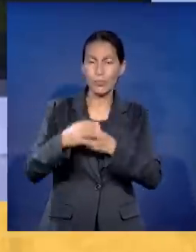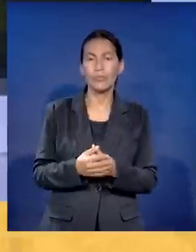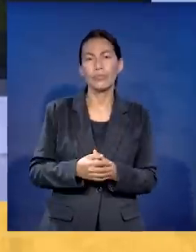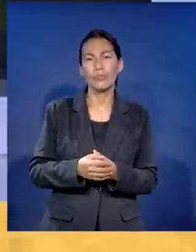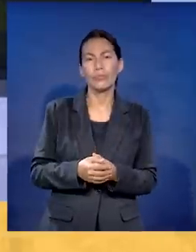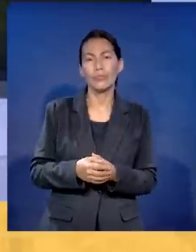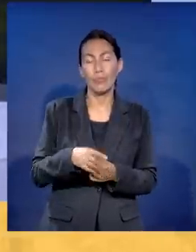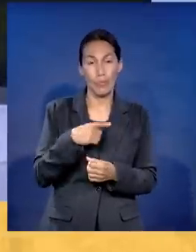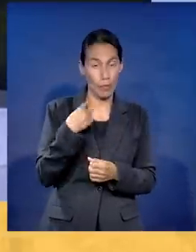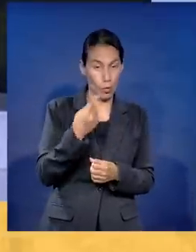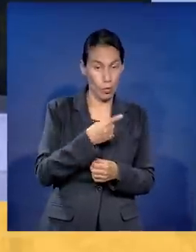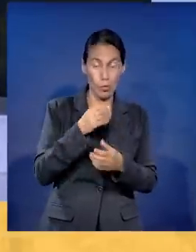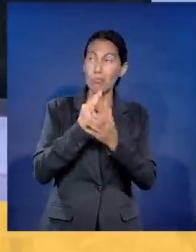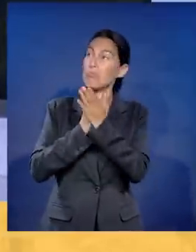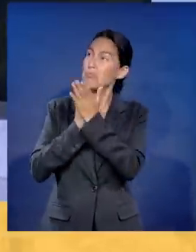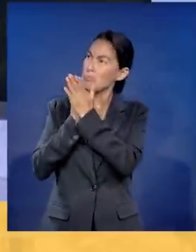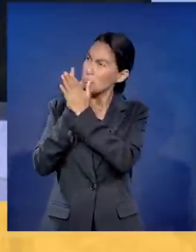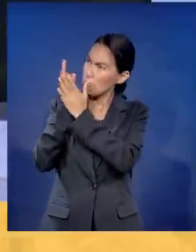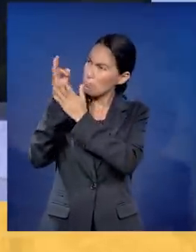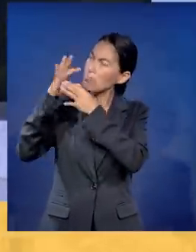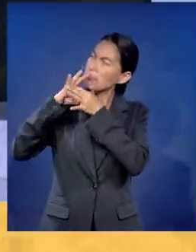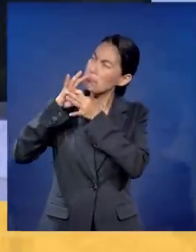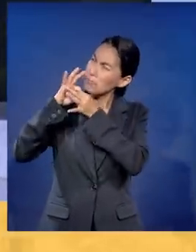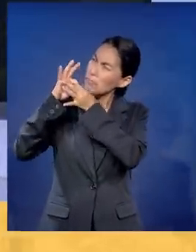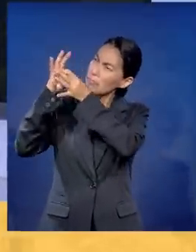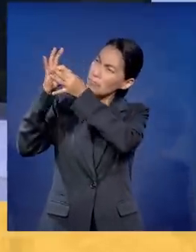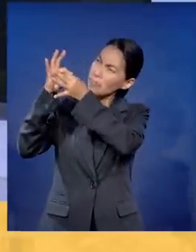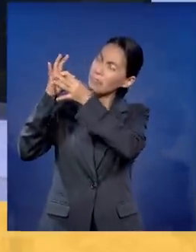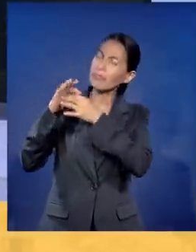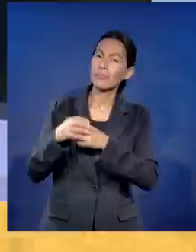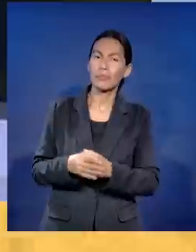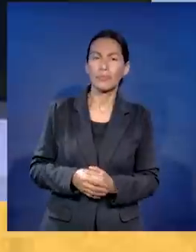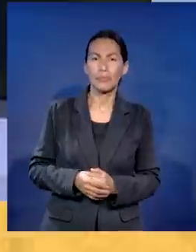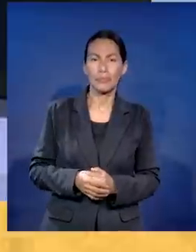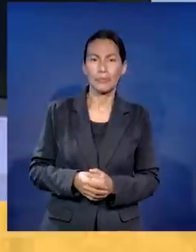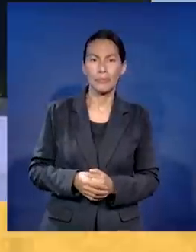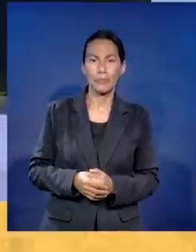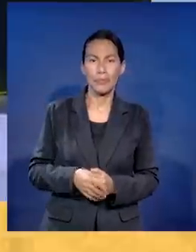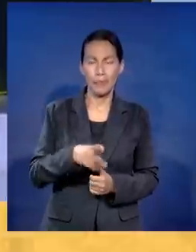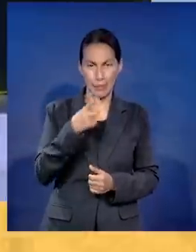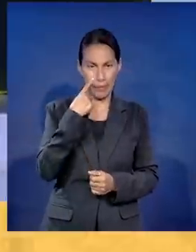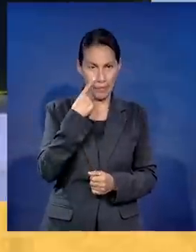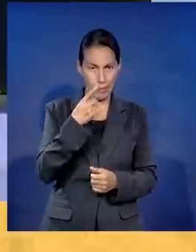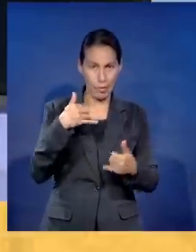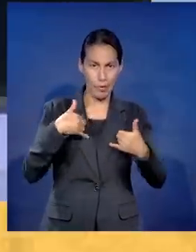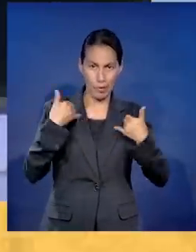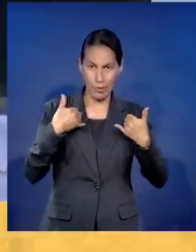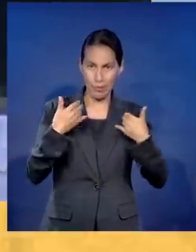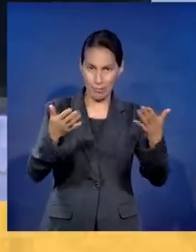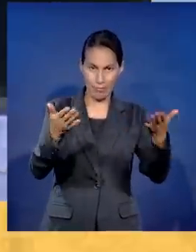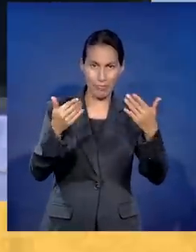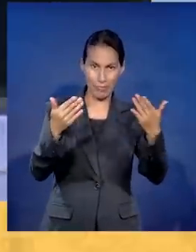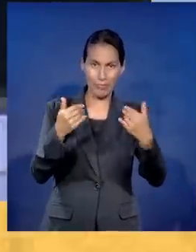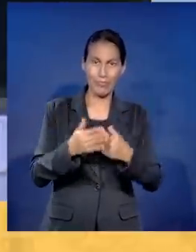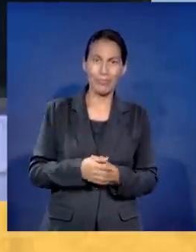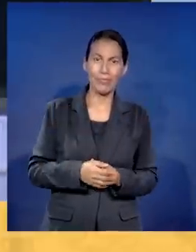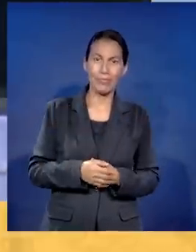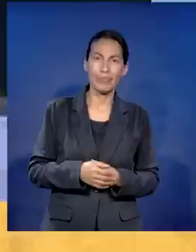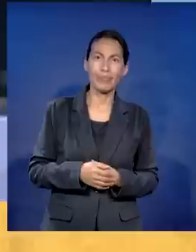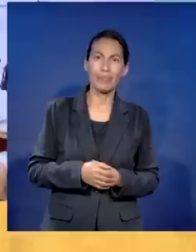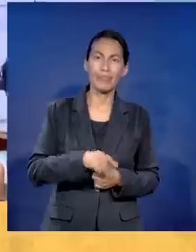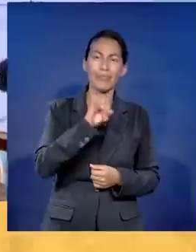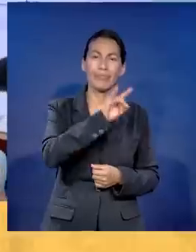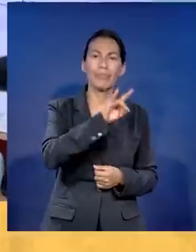para que nosotros podamos caminar conectados con el Espíritu Santo yo le voy a pedir a los muchachos que vengan aquí